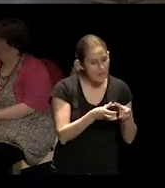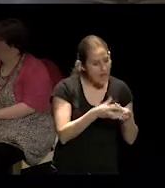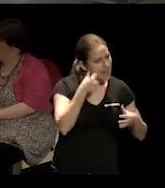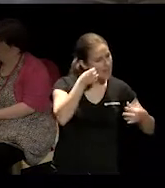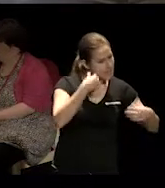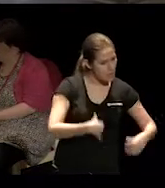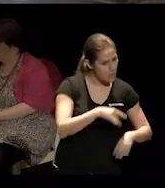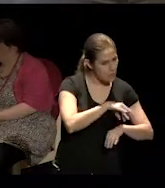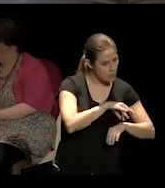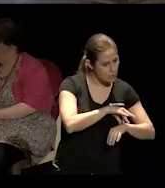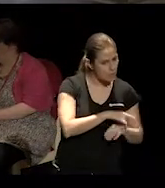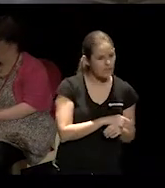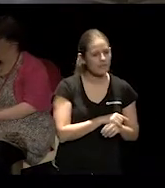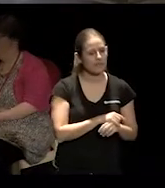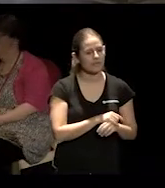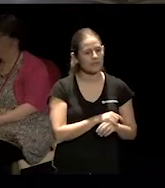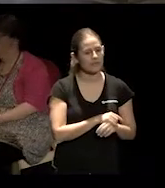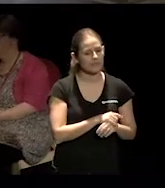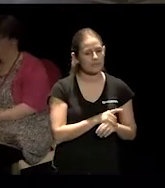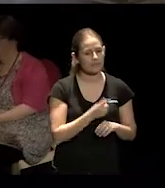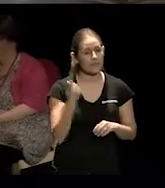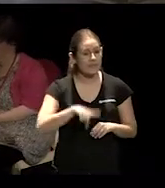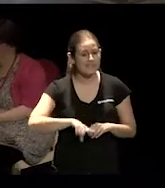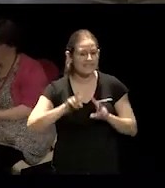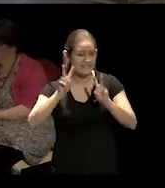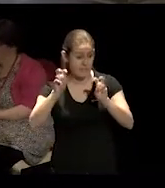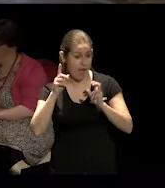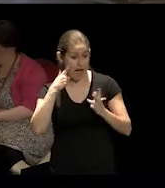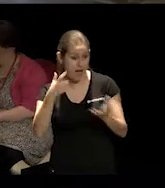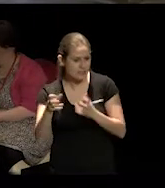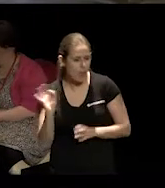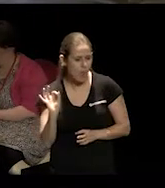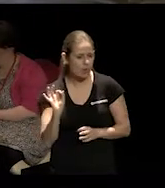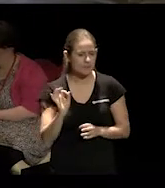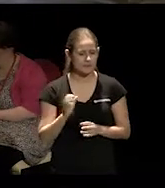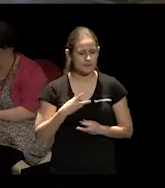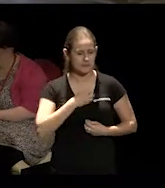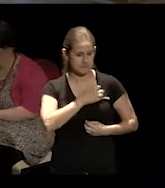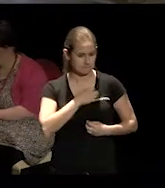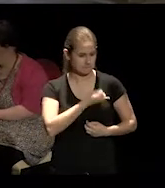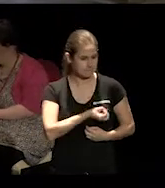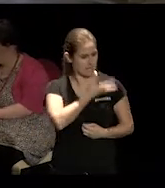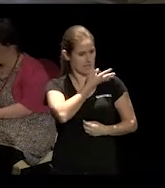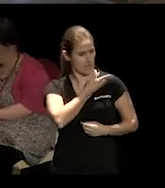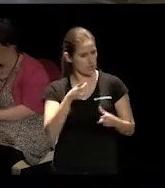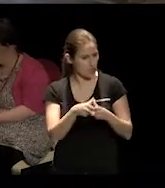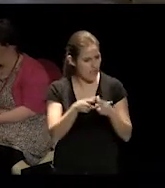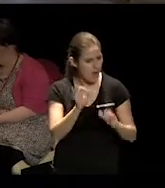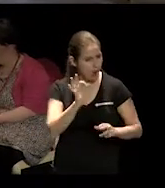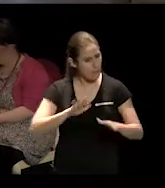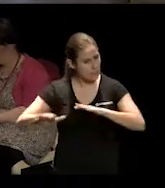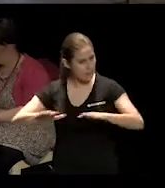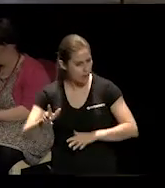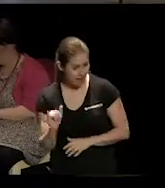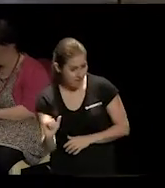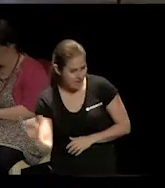y la comunidad que trabaja desde el arte y todo aquel que tenga una inquietud social y educativa hacia el movimiento. El primer